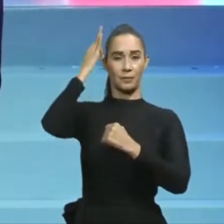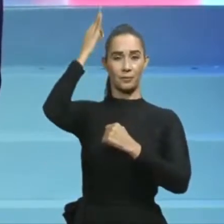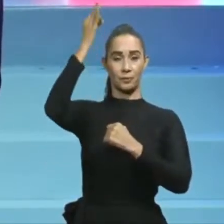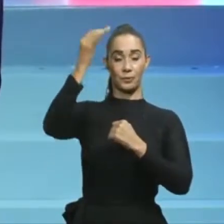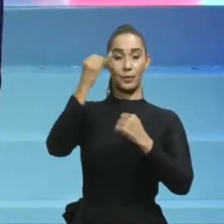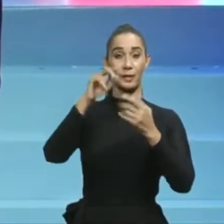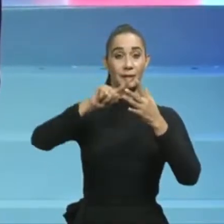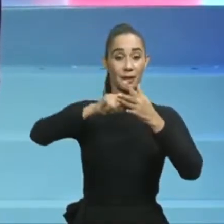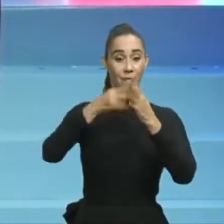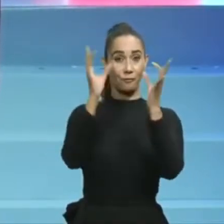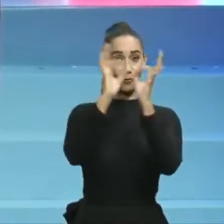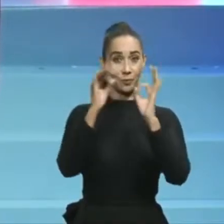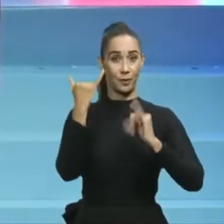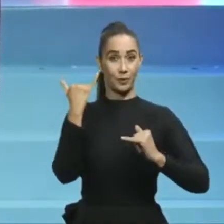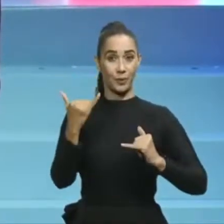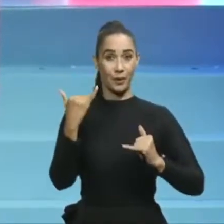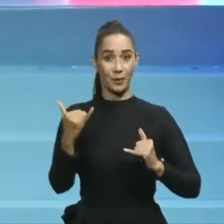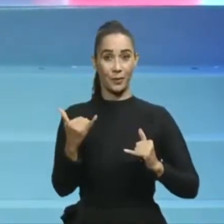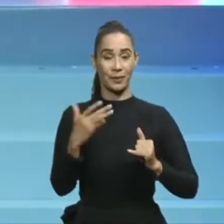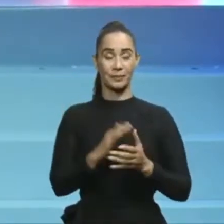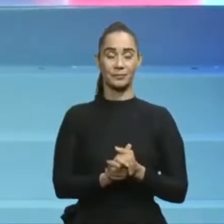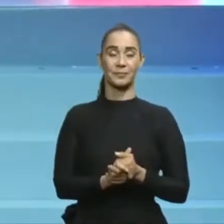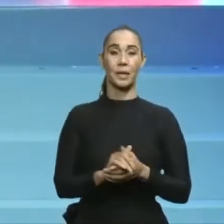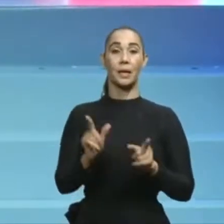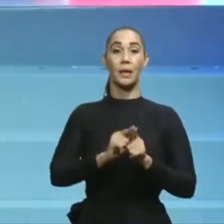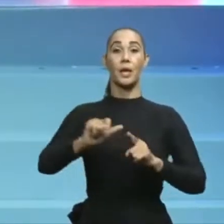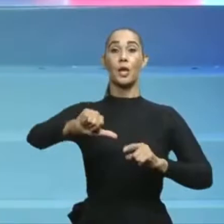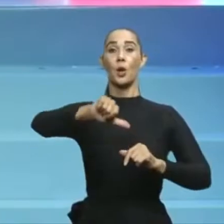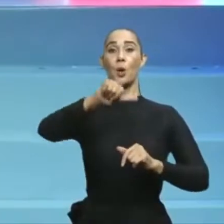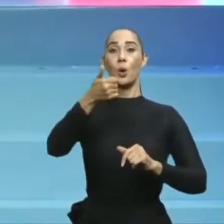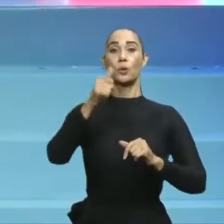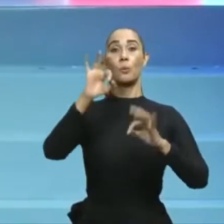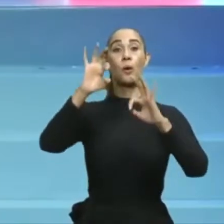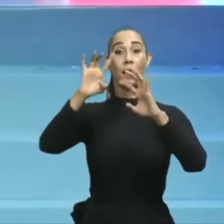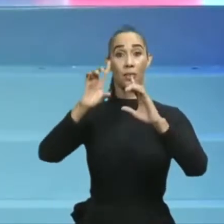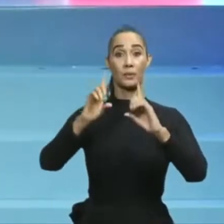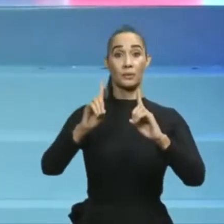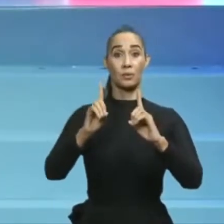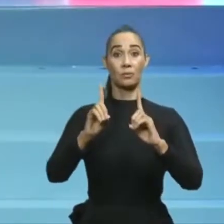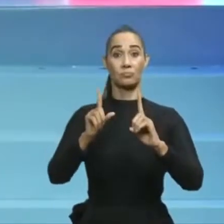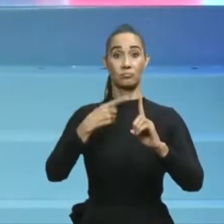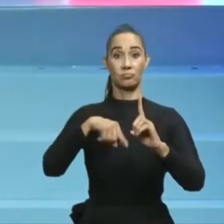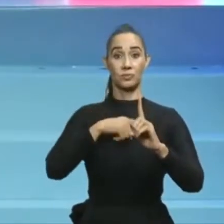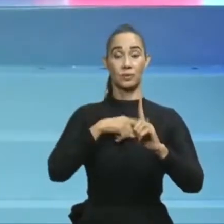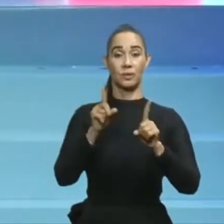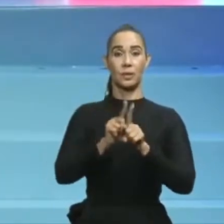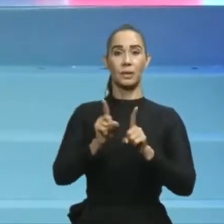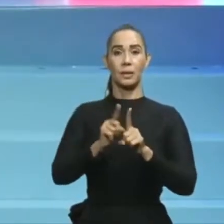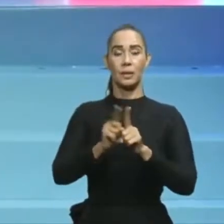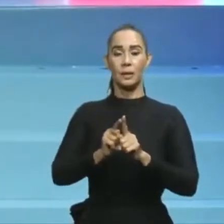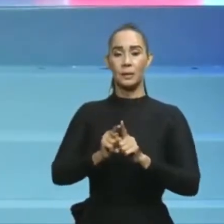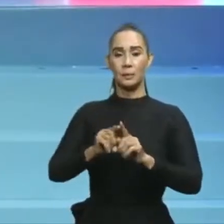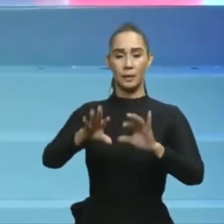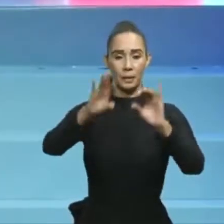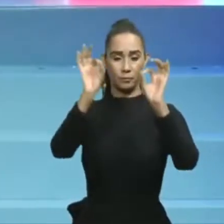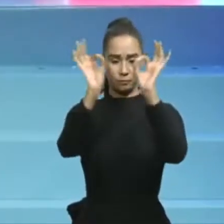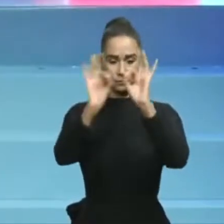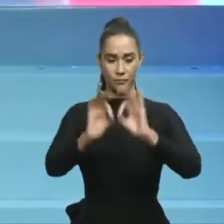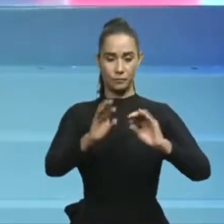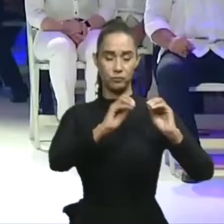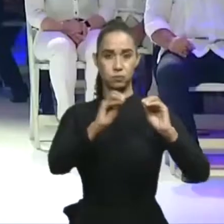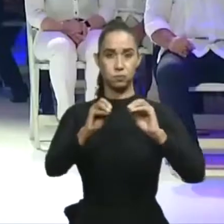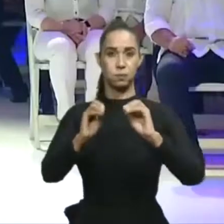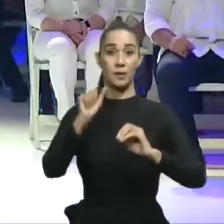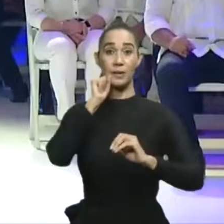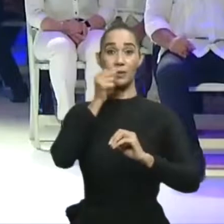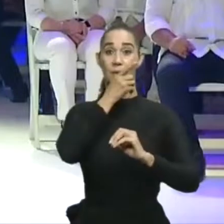presente y por eso también en otro sector clave como es la educación estamos actuando para crear ciudadanos capaces y competitivos